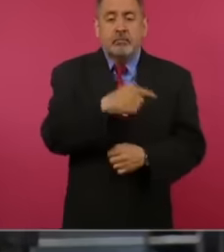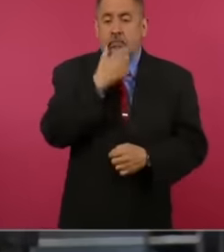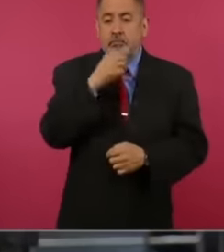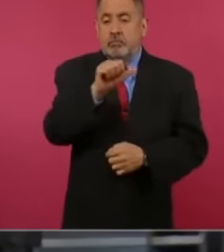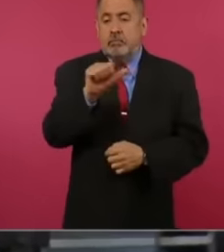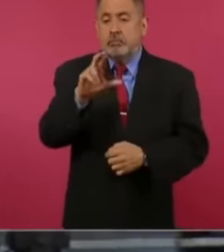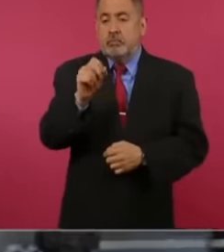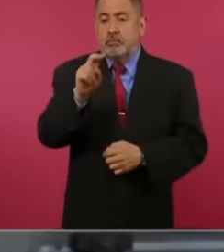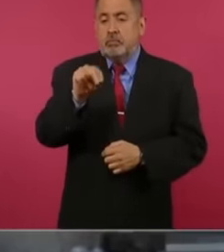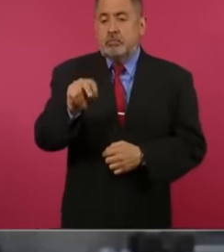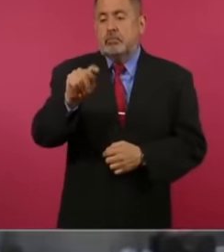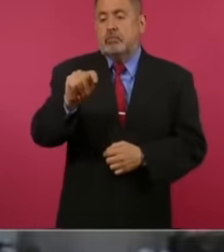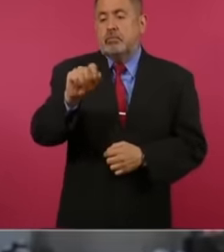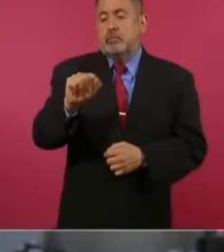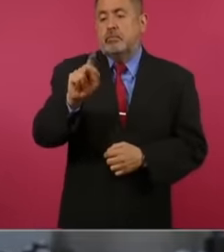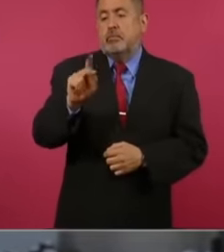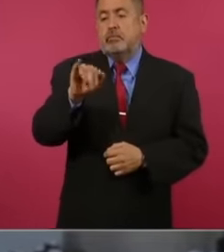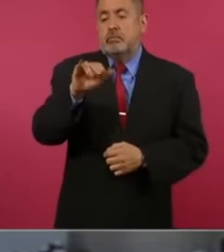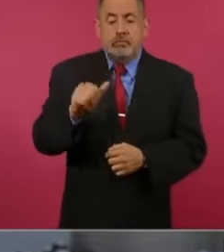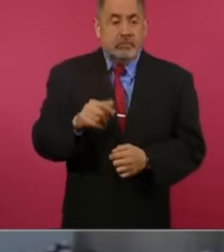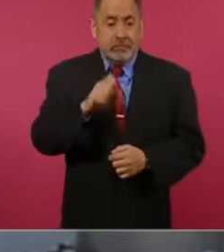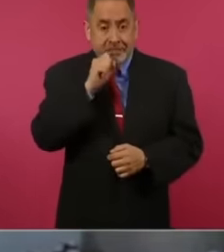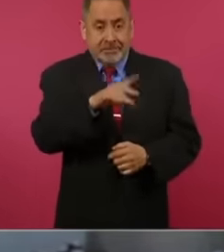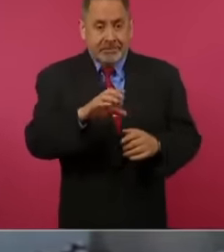se fraudea, el Congreso